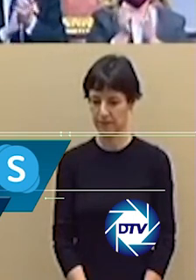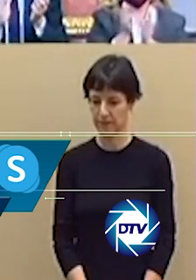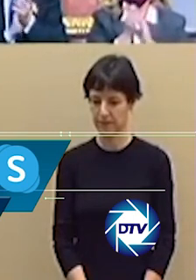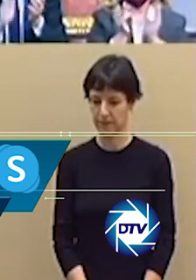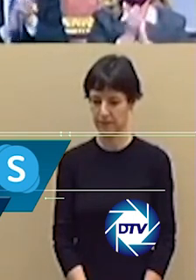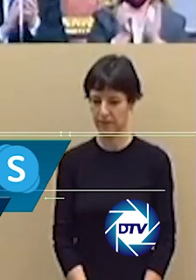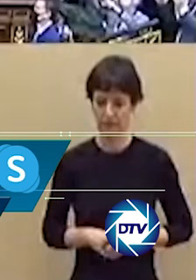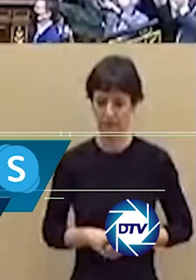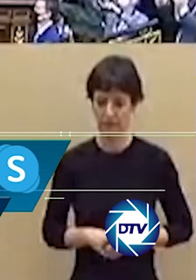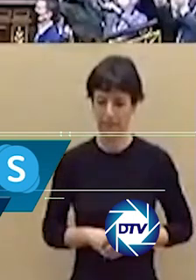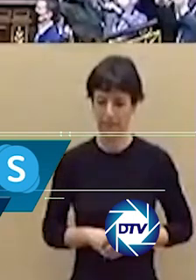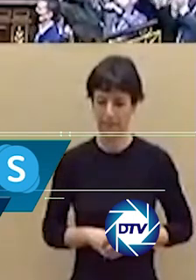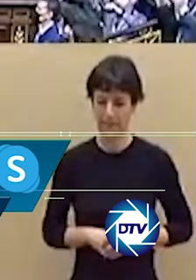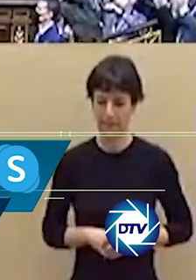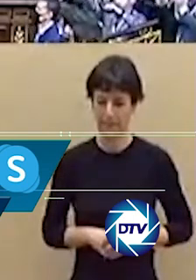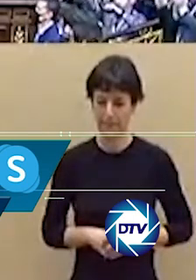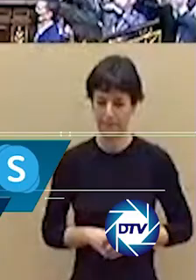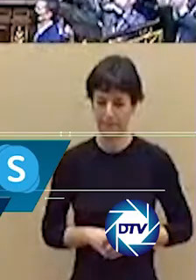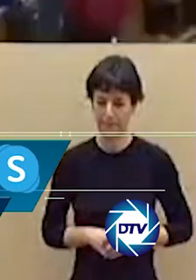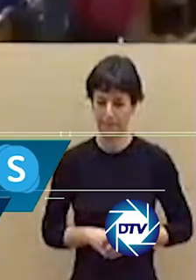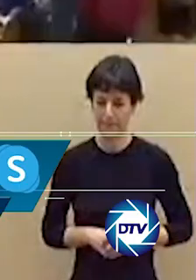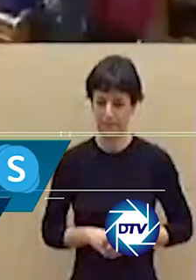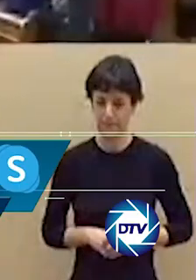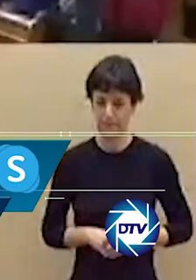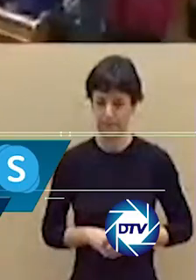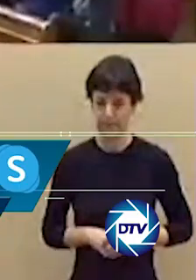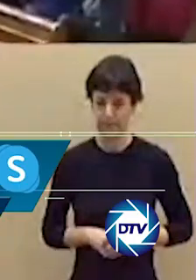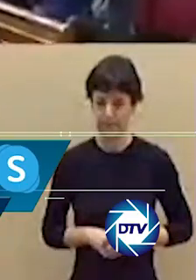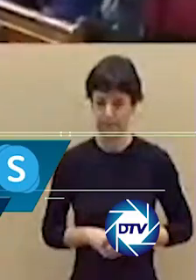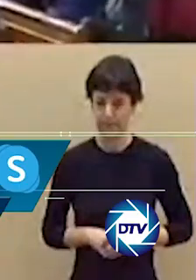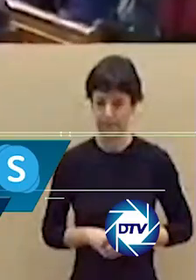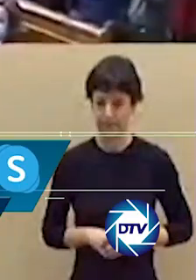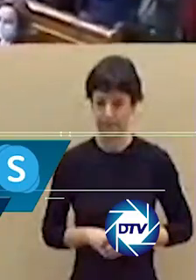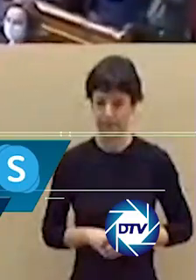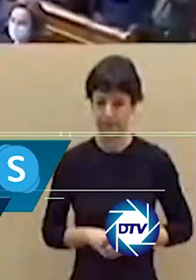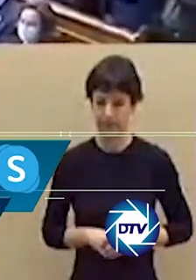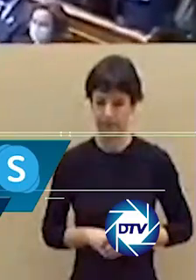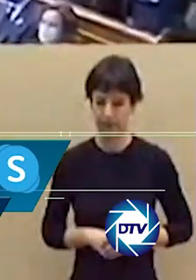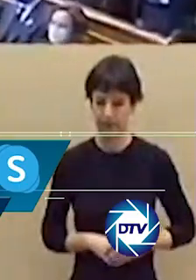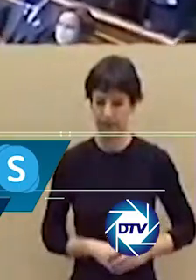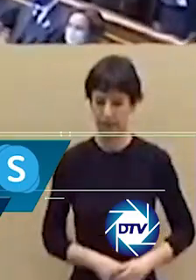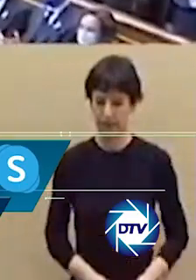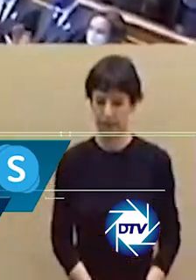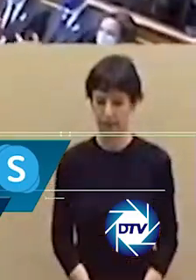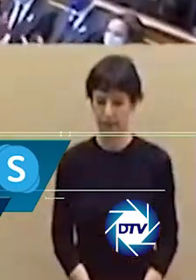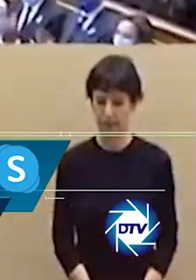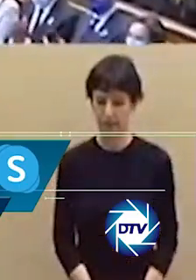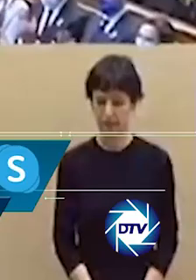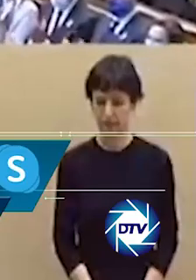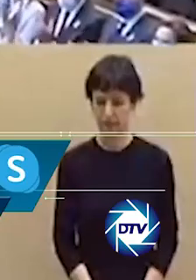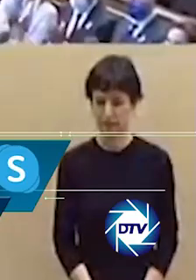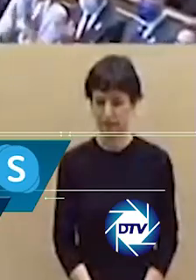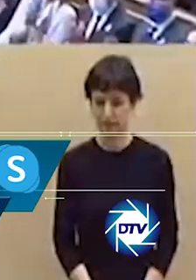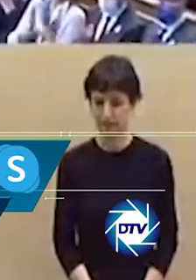en las antípodas del continente europeo antes que a España, pero más aún a Dinamarca, un